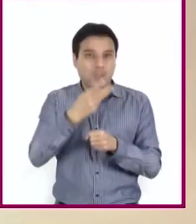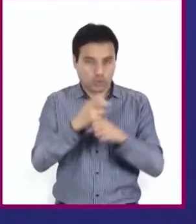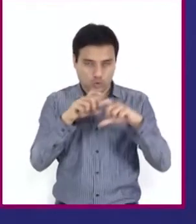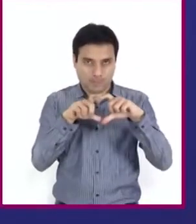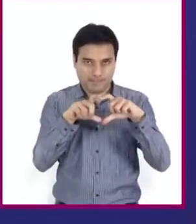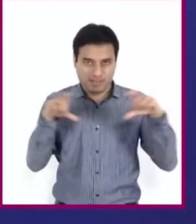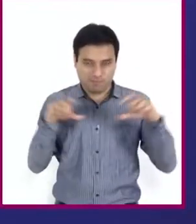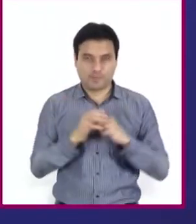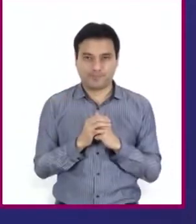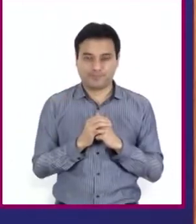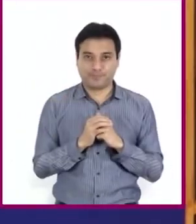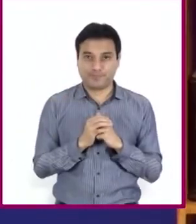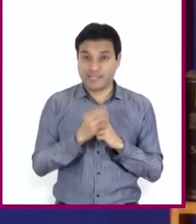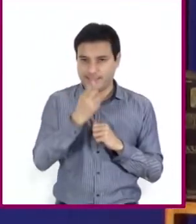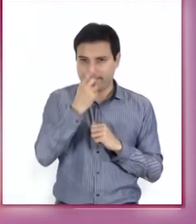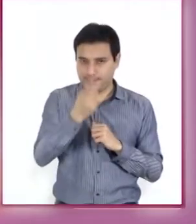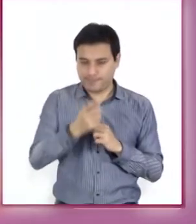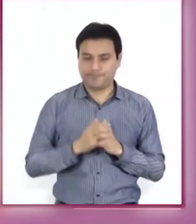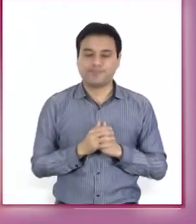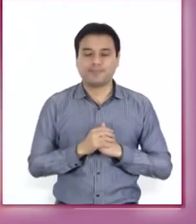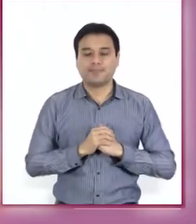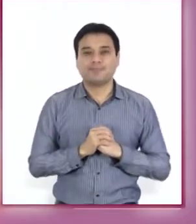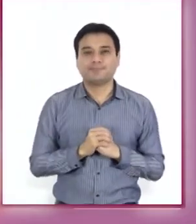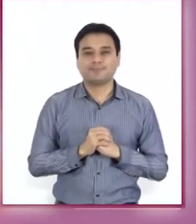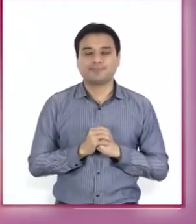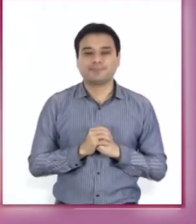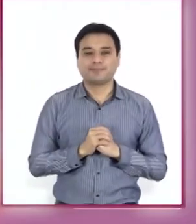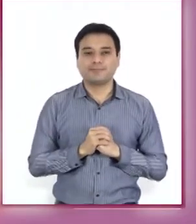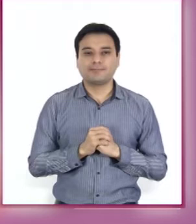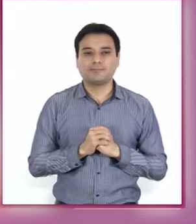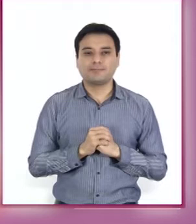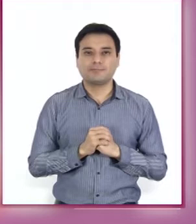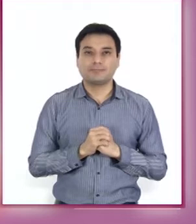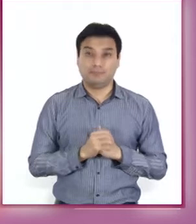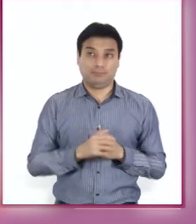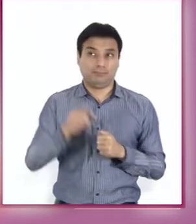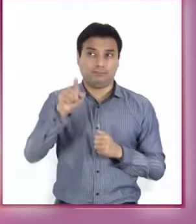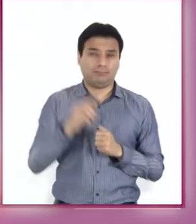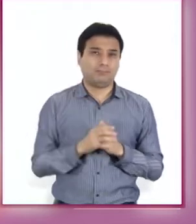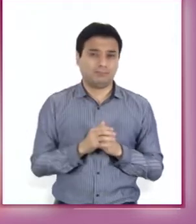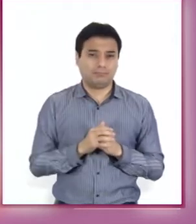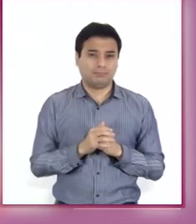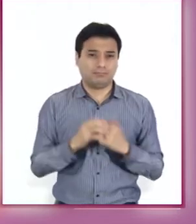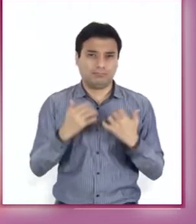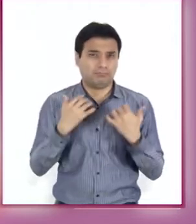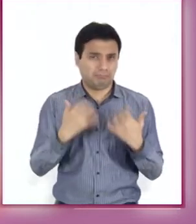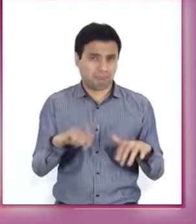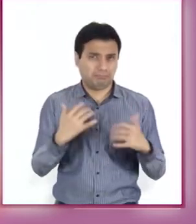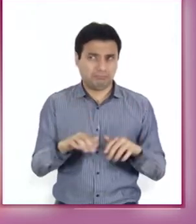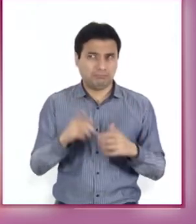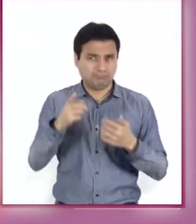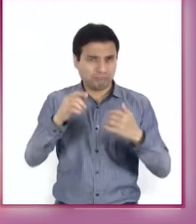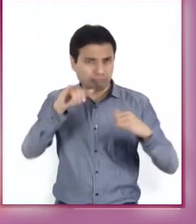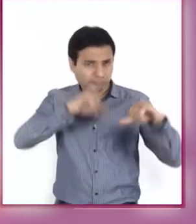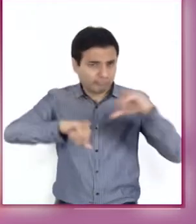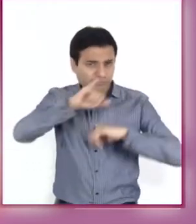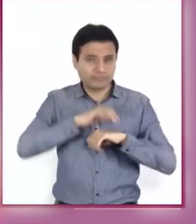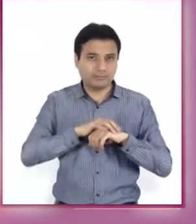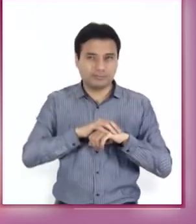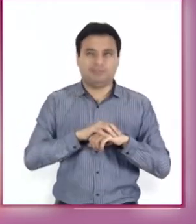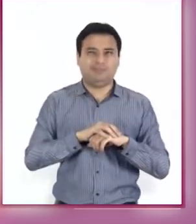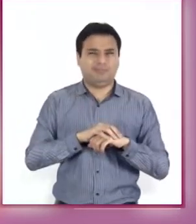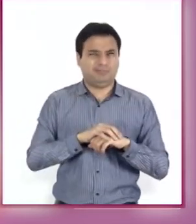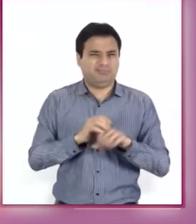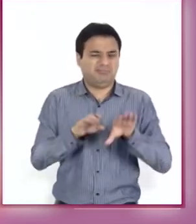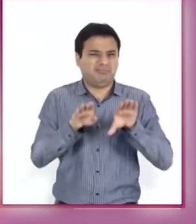párrafo, el cual dice así: son alquimistas, al menos poéticamente. No es que transmuten